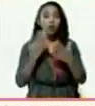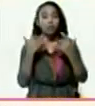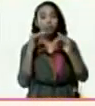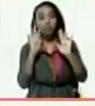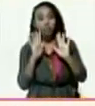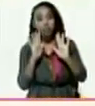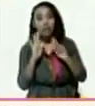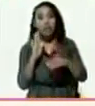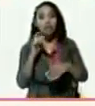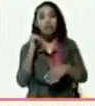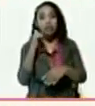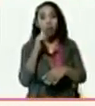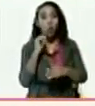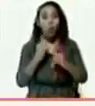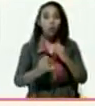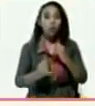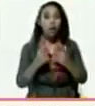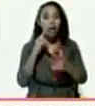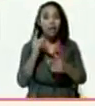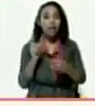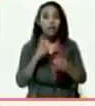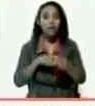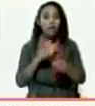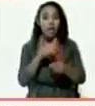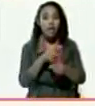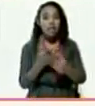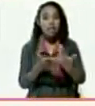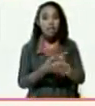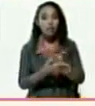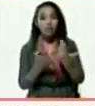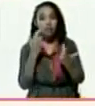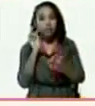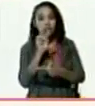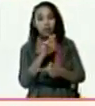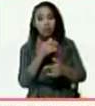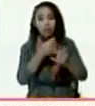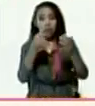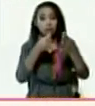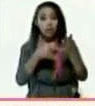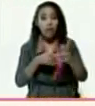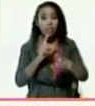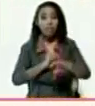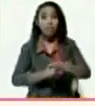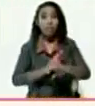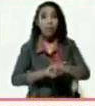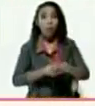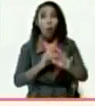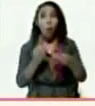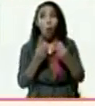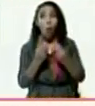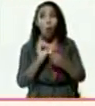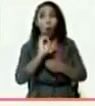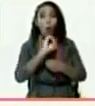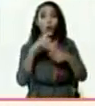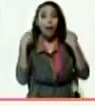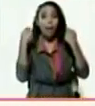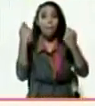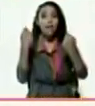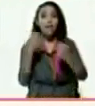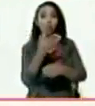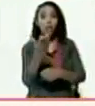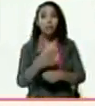supuestos incidentes del sábado último. ¿Hay que inscribirlo en esa línea de tiempo o es una campaña contra usted?